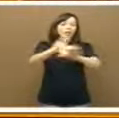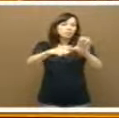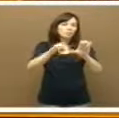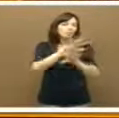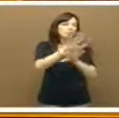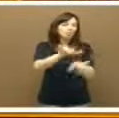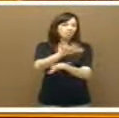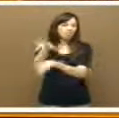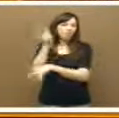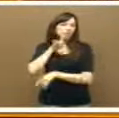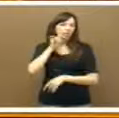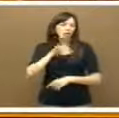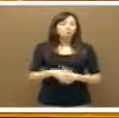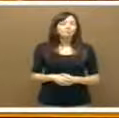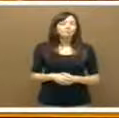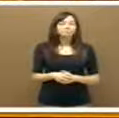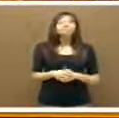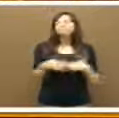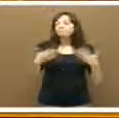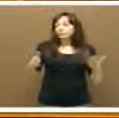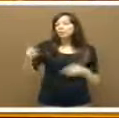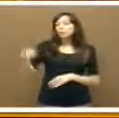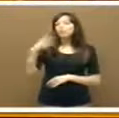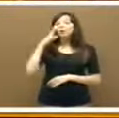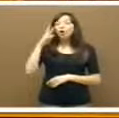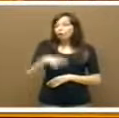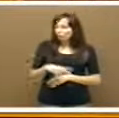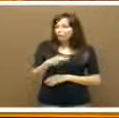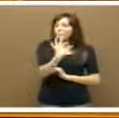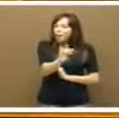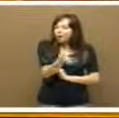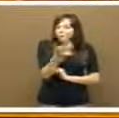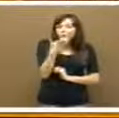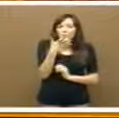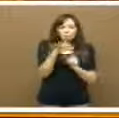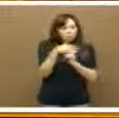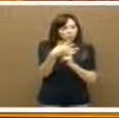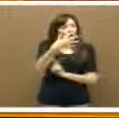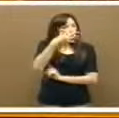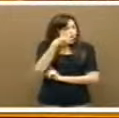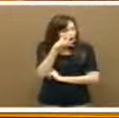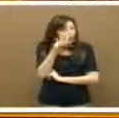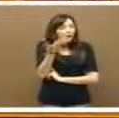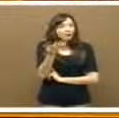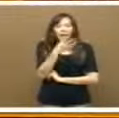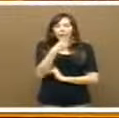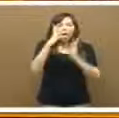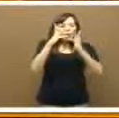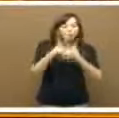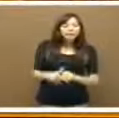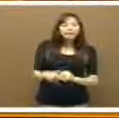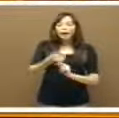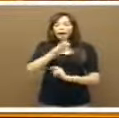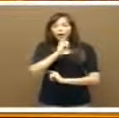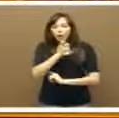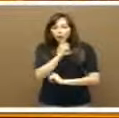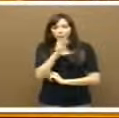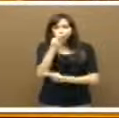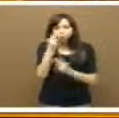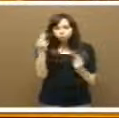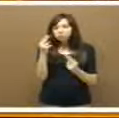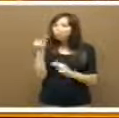Ya que, de otra forma, reconociendo la verdad de los acontecimientos y de la situación de las cuentas públicas, tendrían